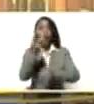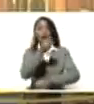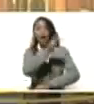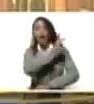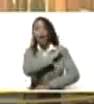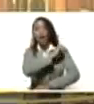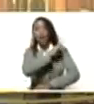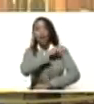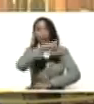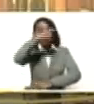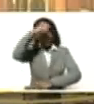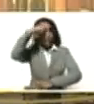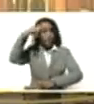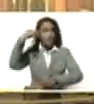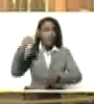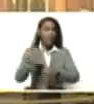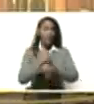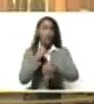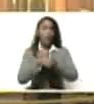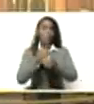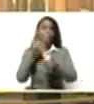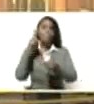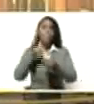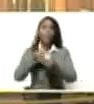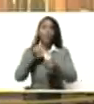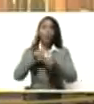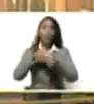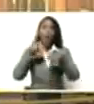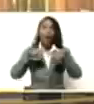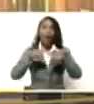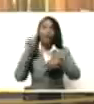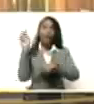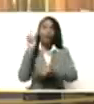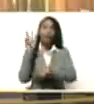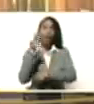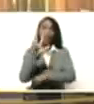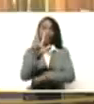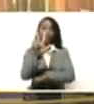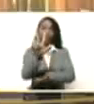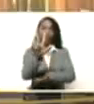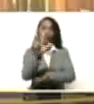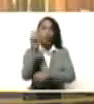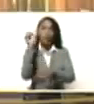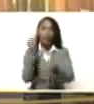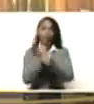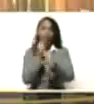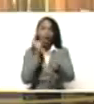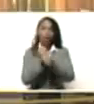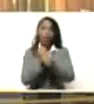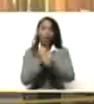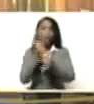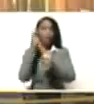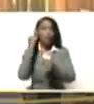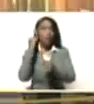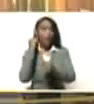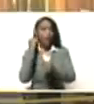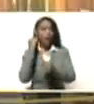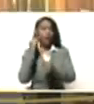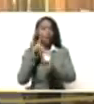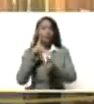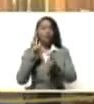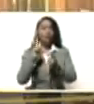conjuntas una mega elección de gobernaciones y alcaldía y así se acordó así se realizó